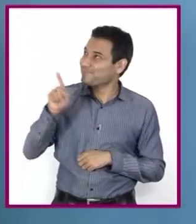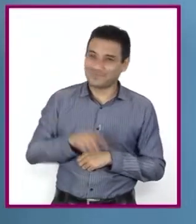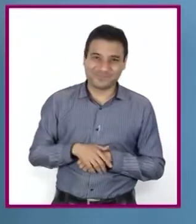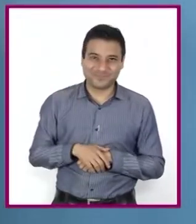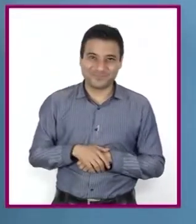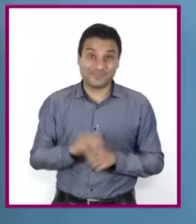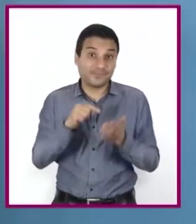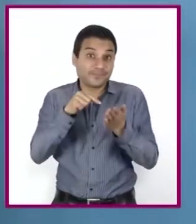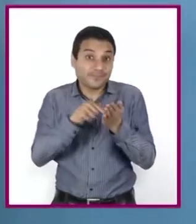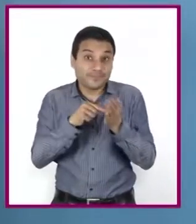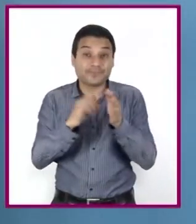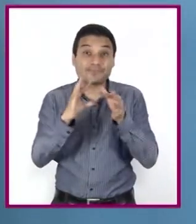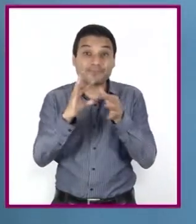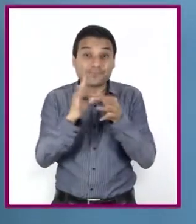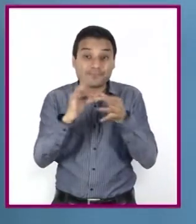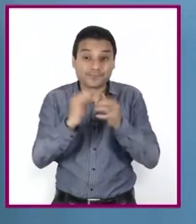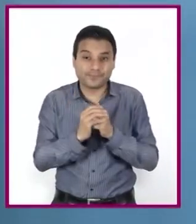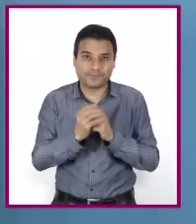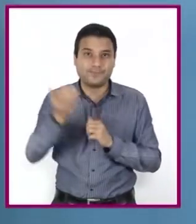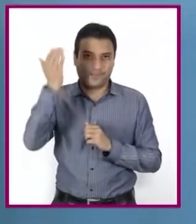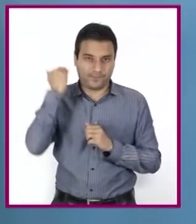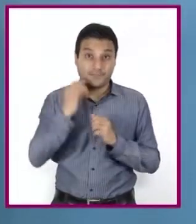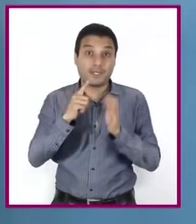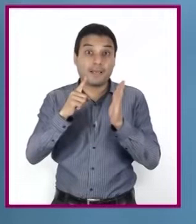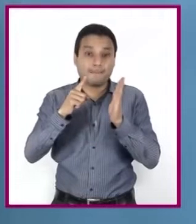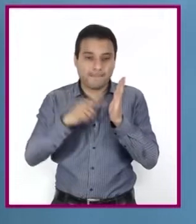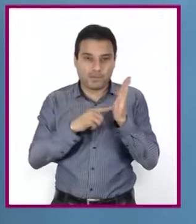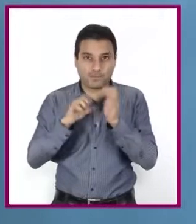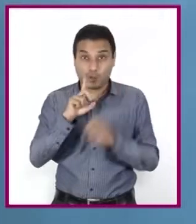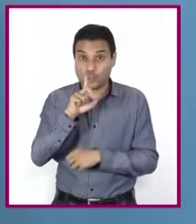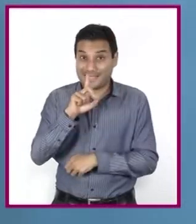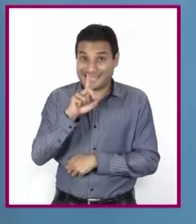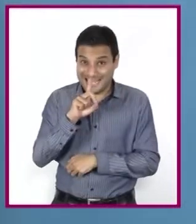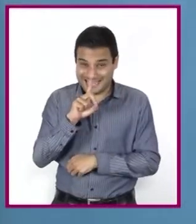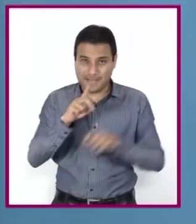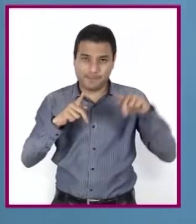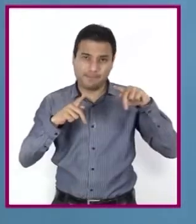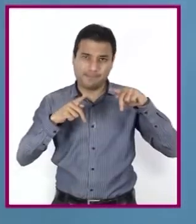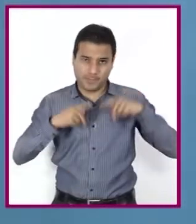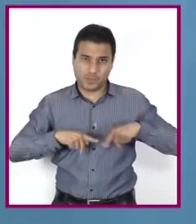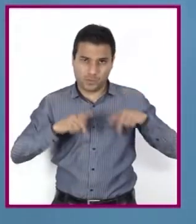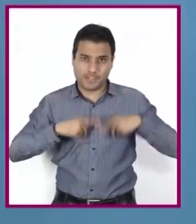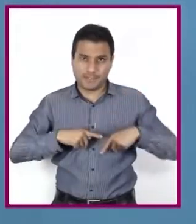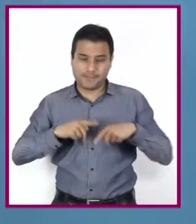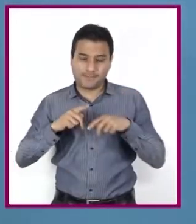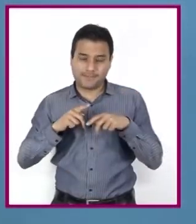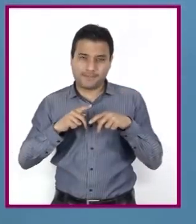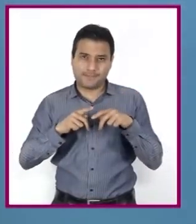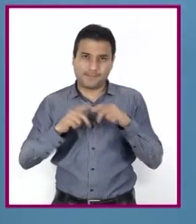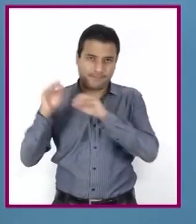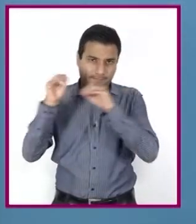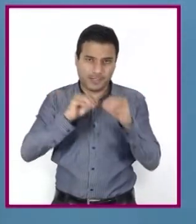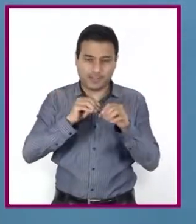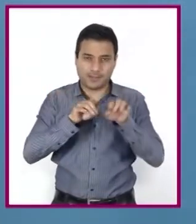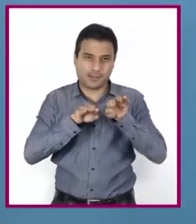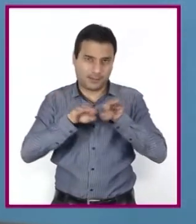migrantes que partían en la década de 1930 en búsqueda de trabajo.